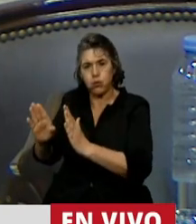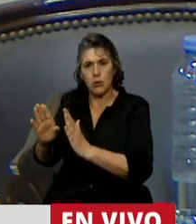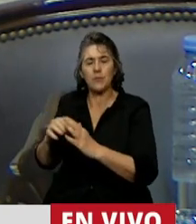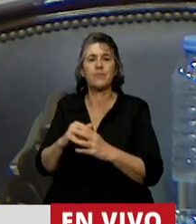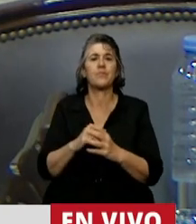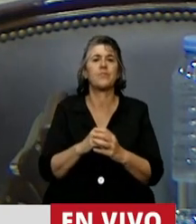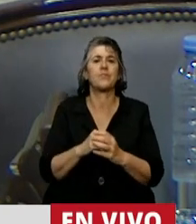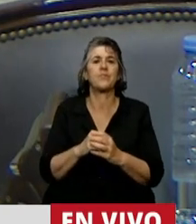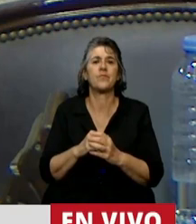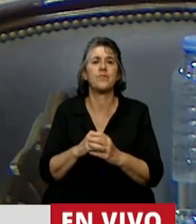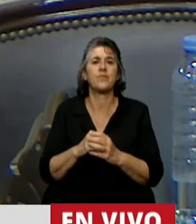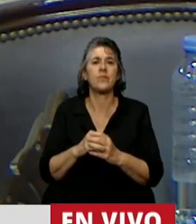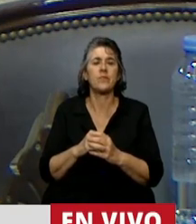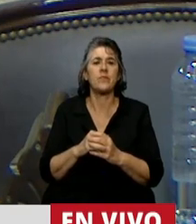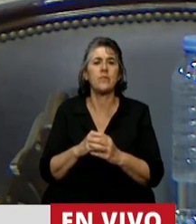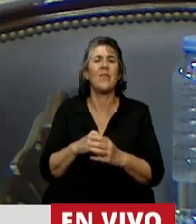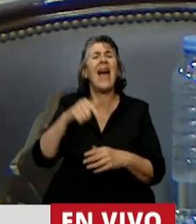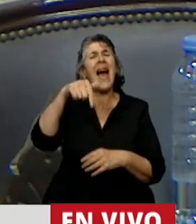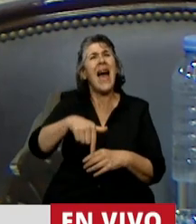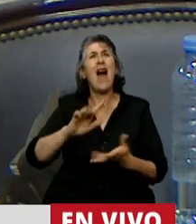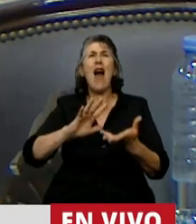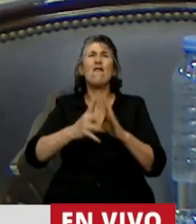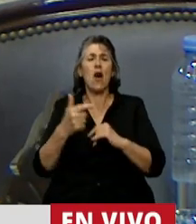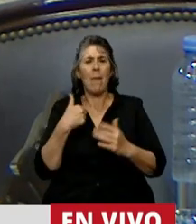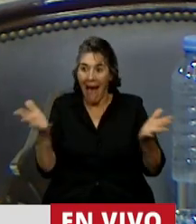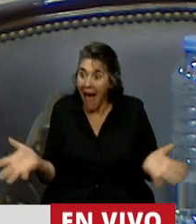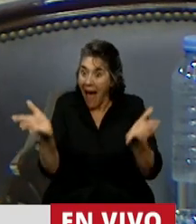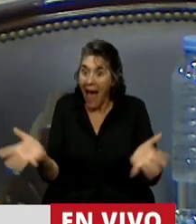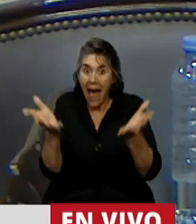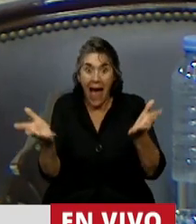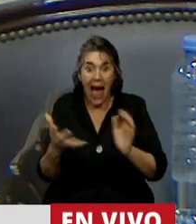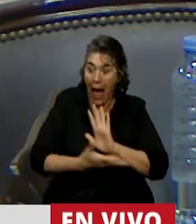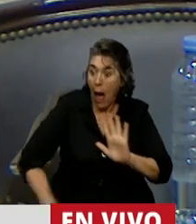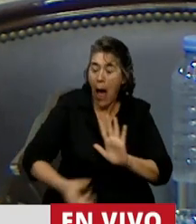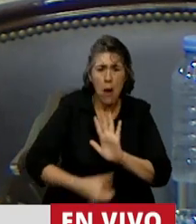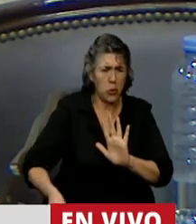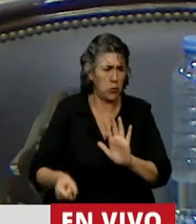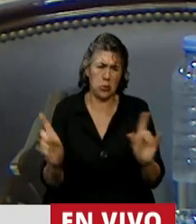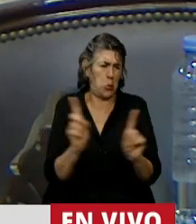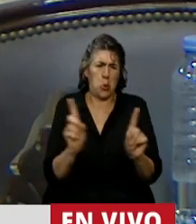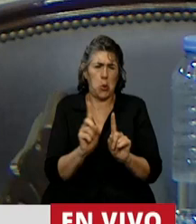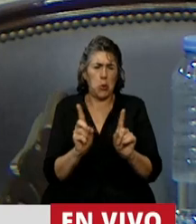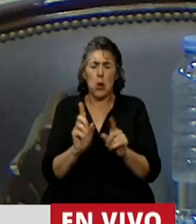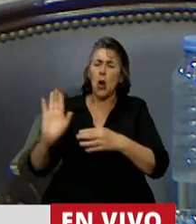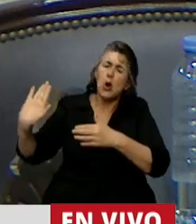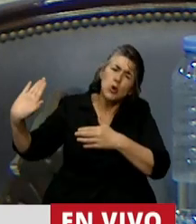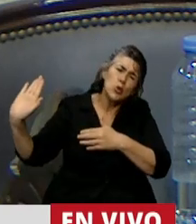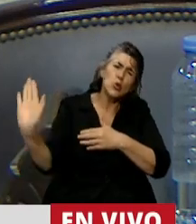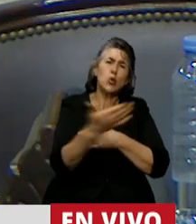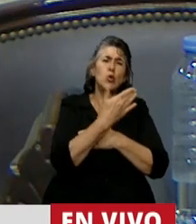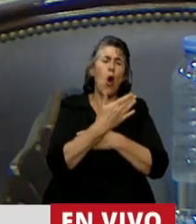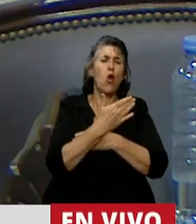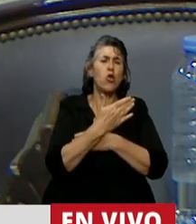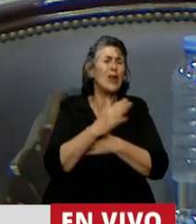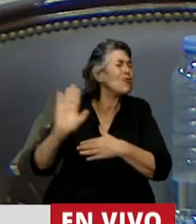claro, aquí no promovemos los abortos. Todos y todas estamos a